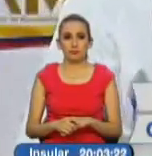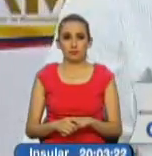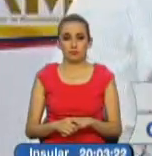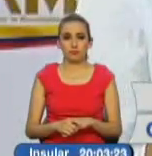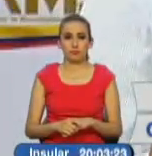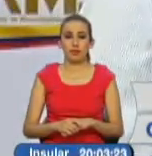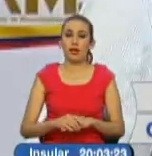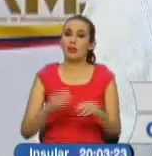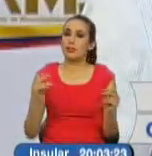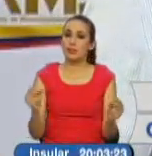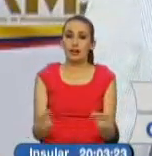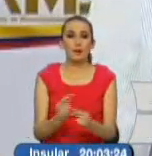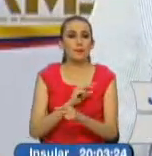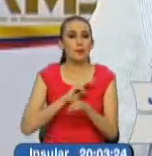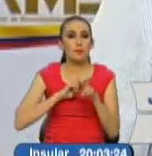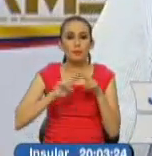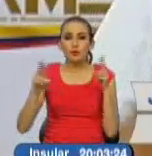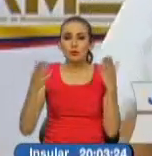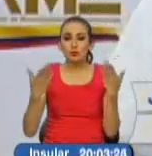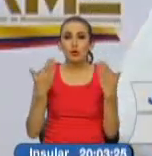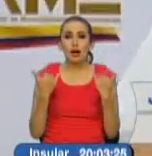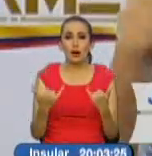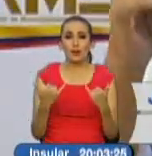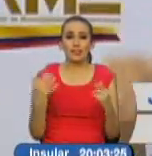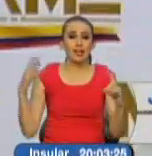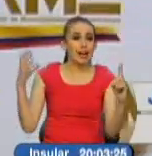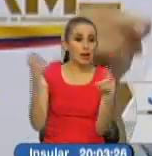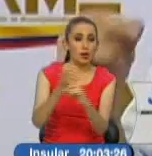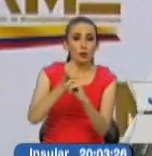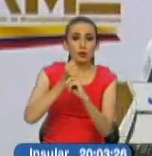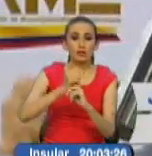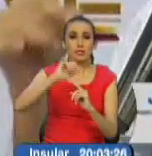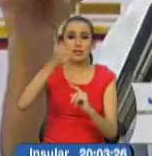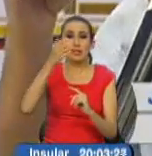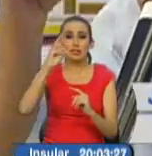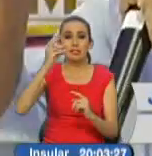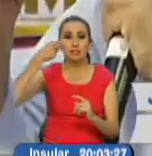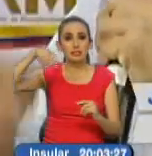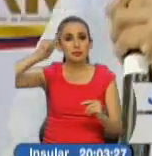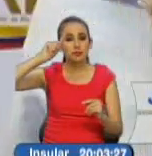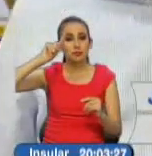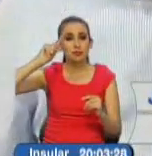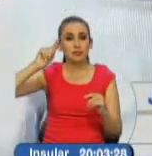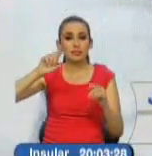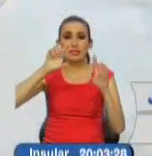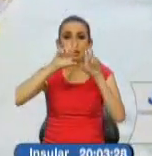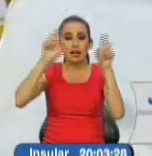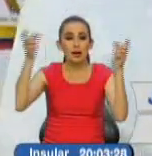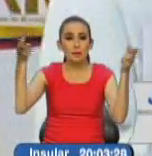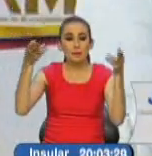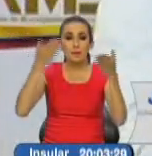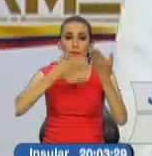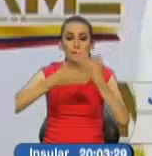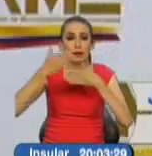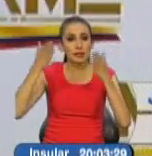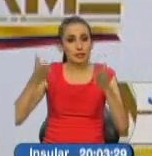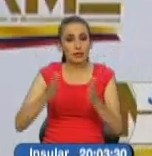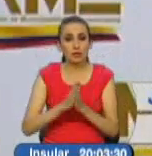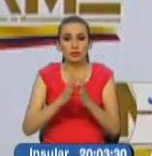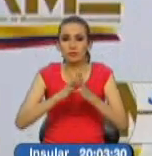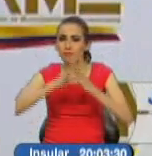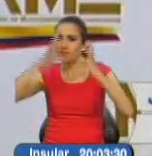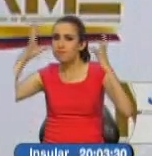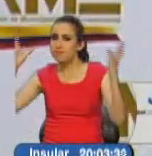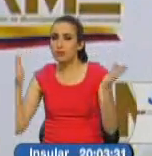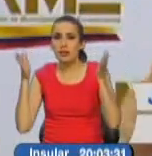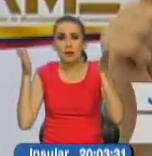Que pronto alcancemos tener 16 millones de emprendedores y que gran parte de